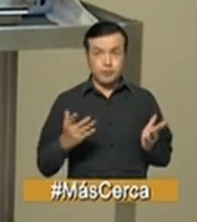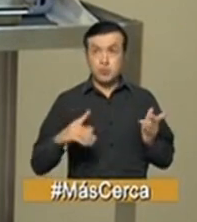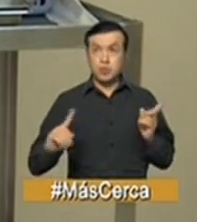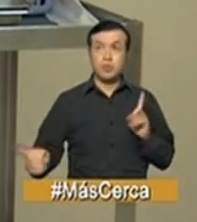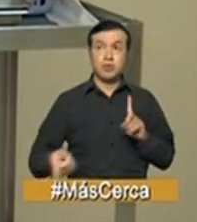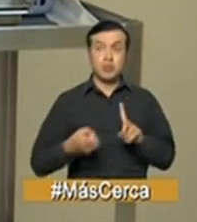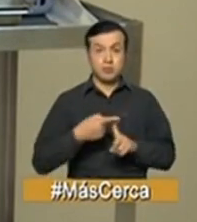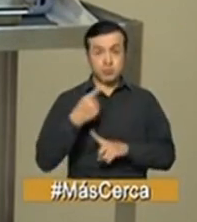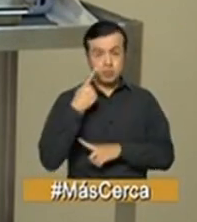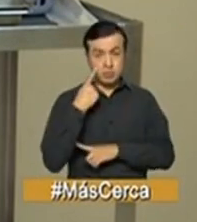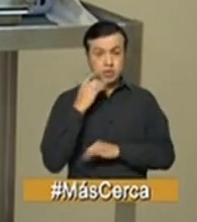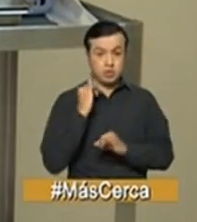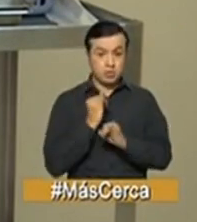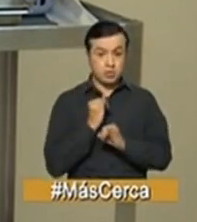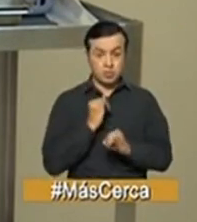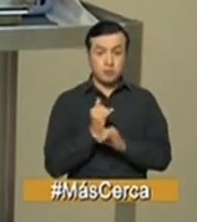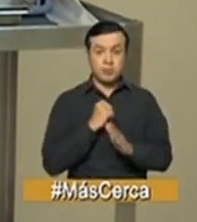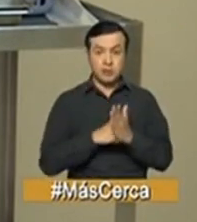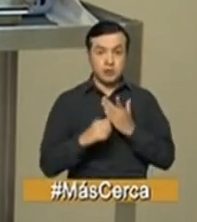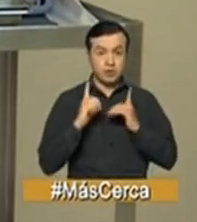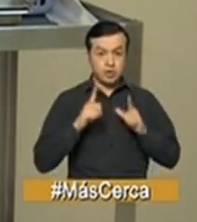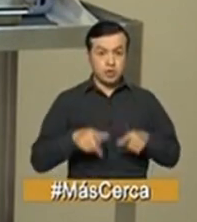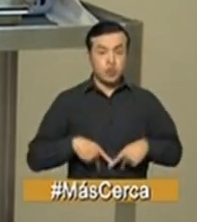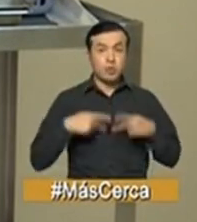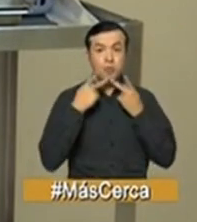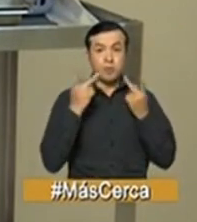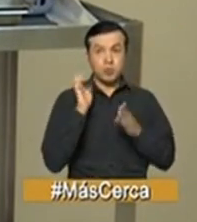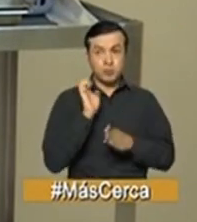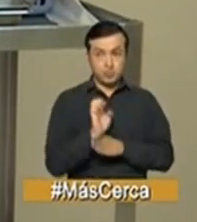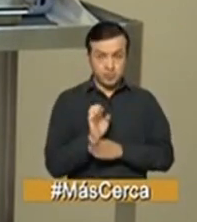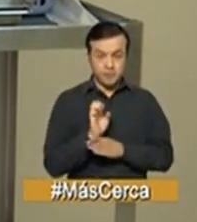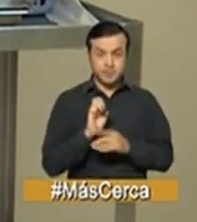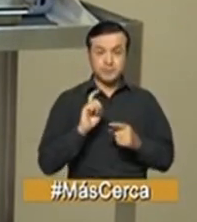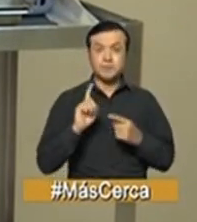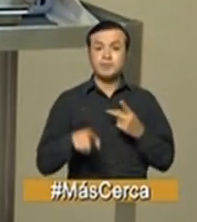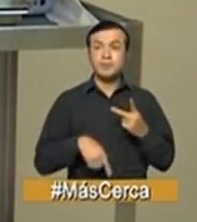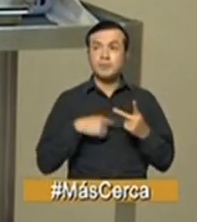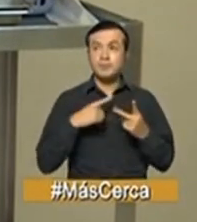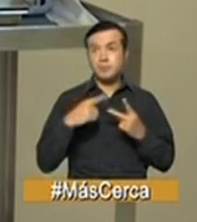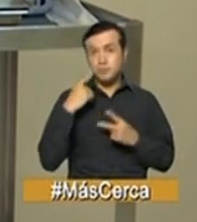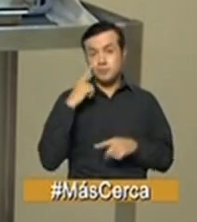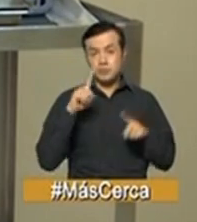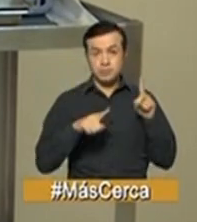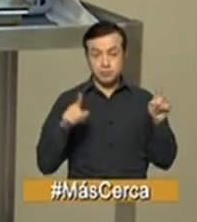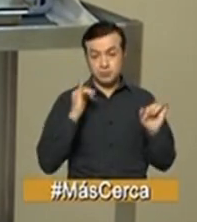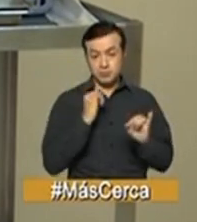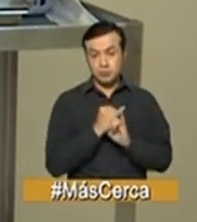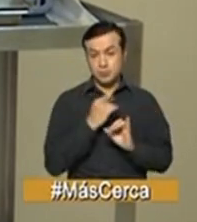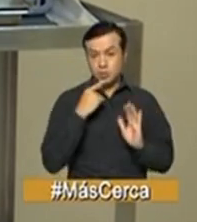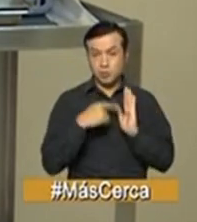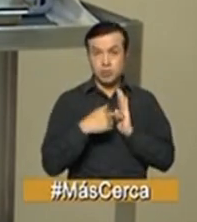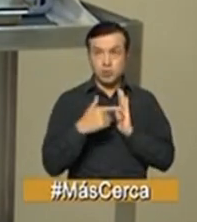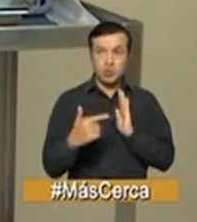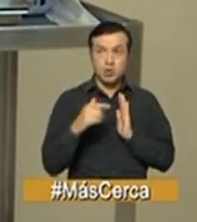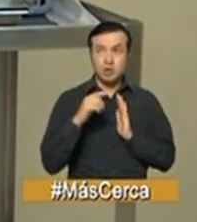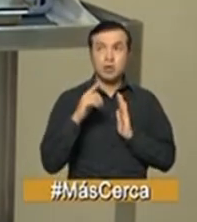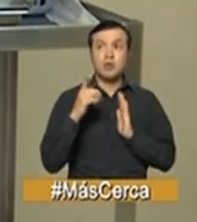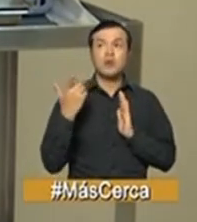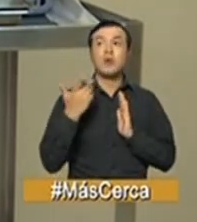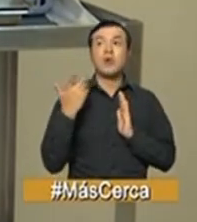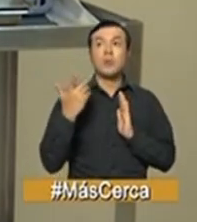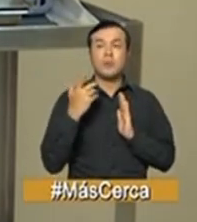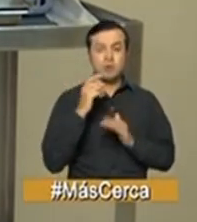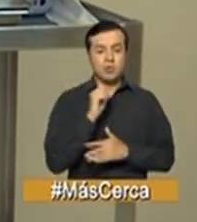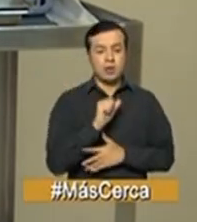primero, el ente regulador, el Ministerio de Salud Pública del Ecuador. A través de varios entes como son el ACES y el